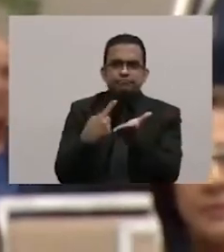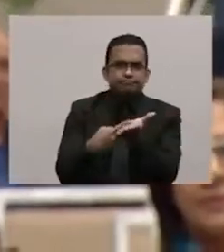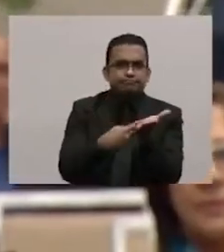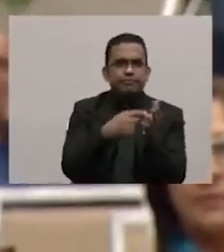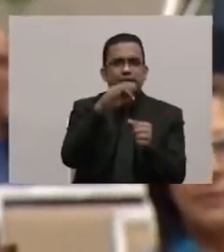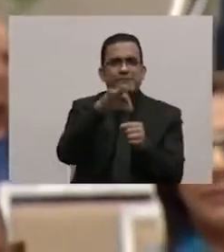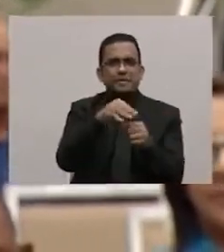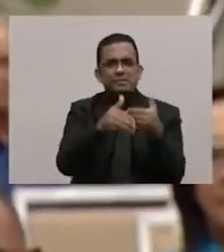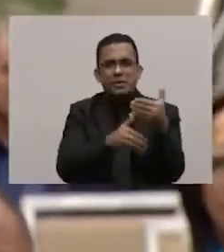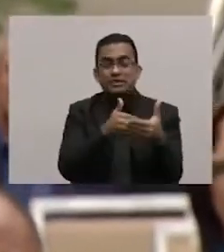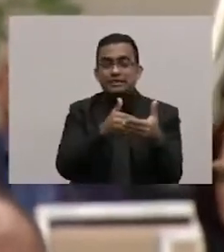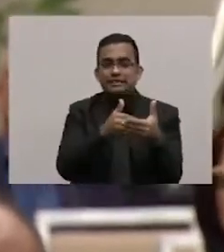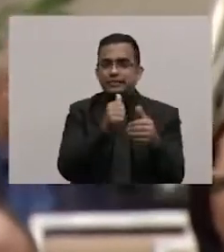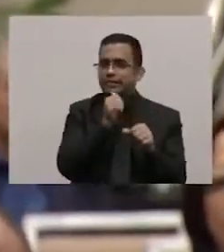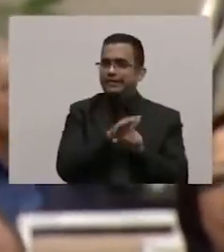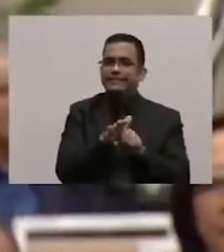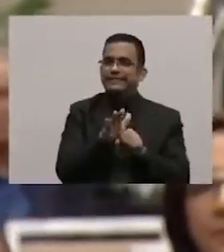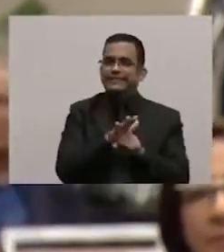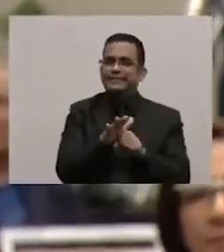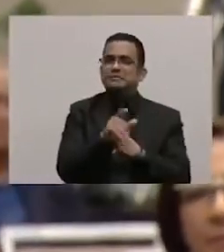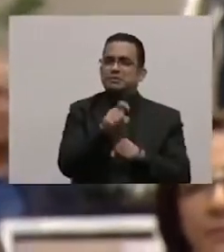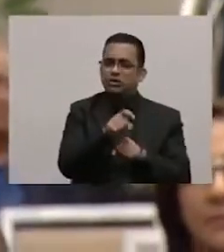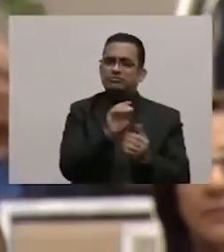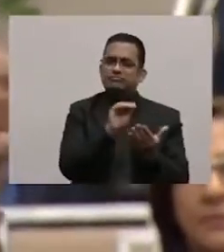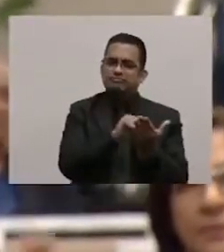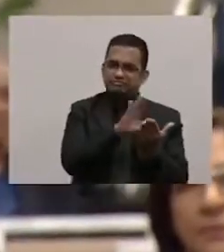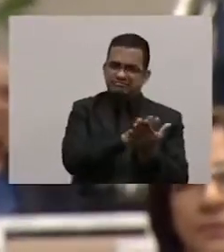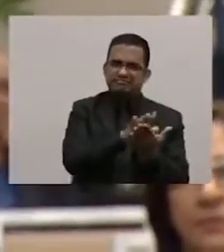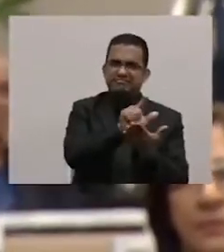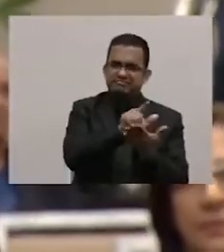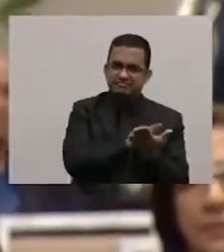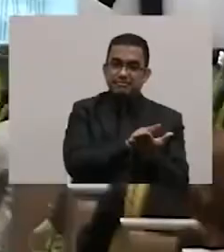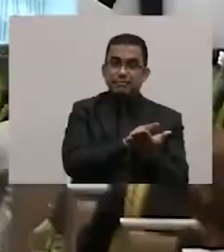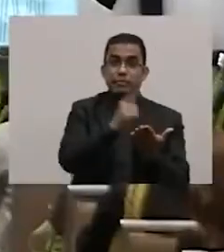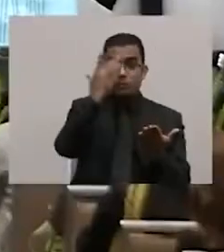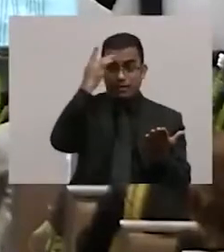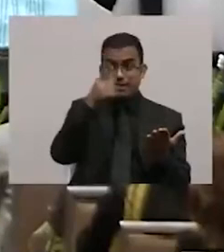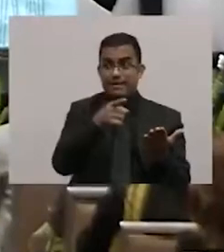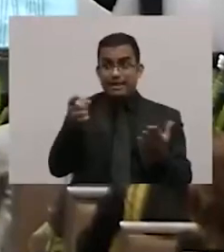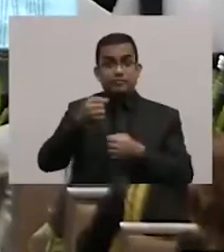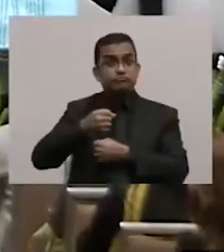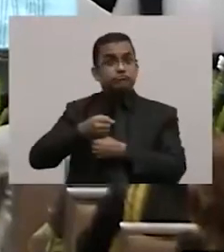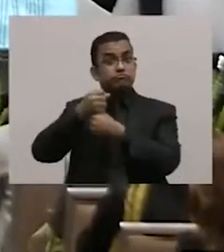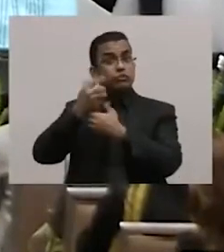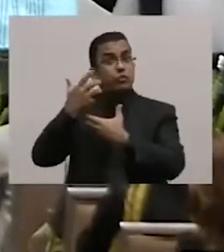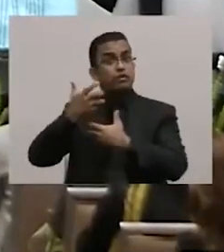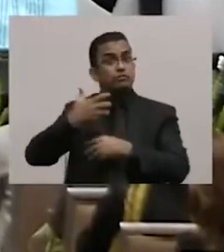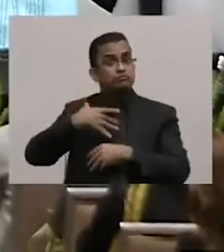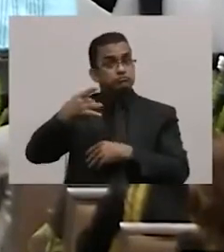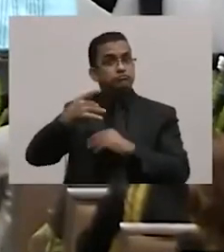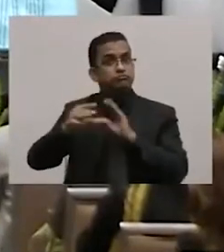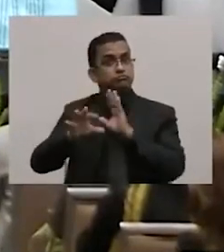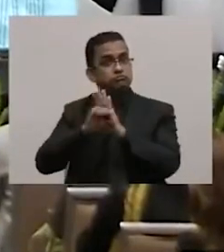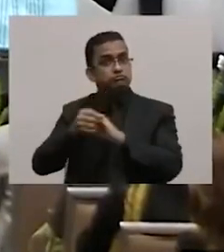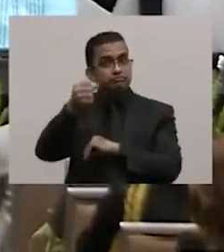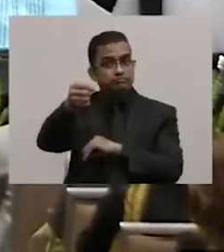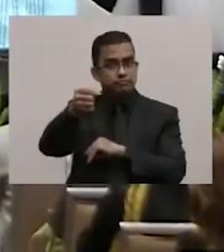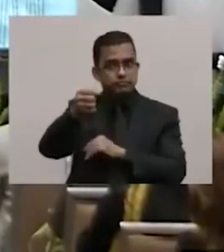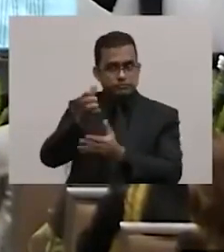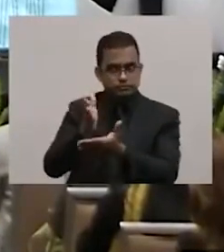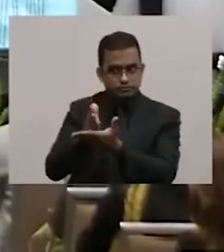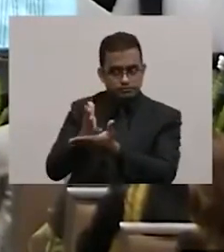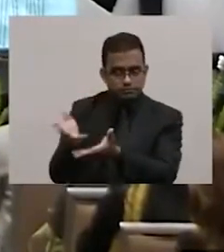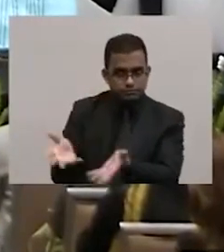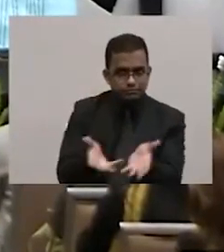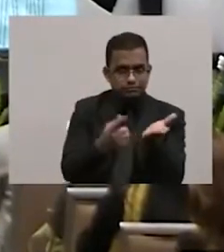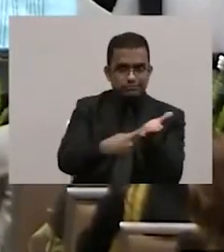no es suficiente. Debe de normalizarse porque los candidatos y candidatas pueden reservarse el derecho de participar o no, y con eso le